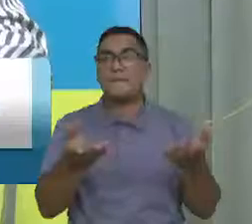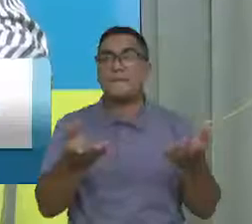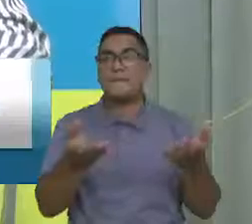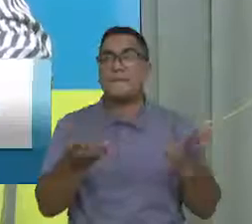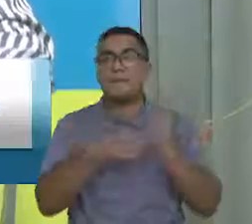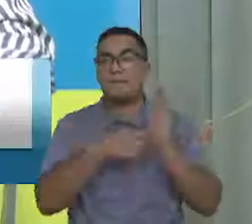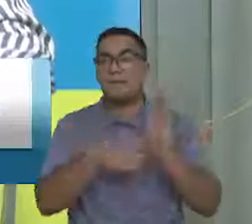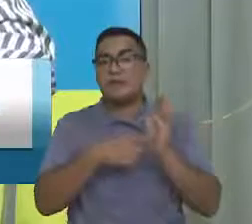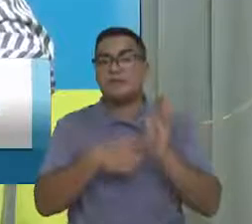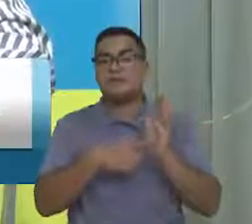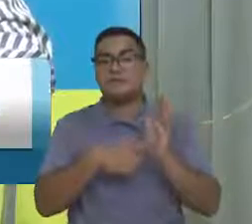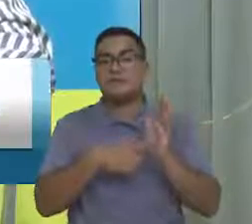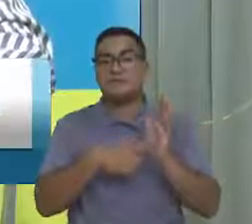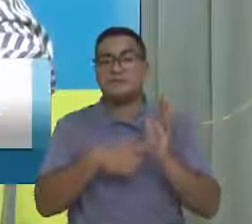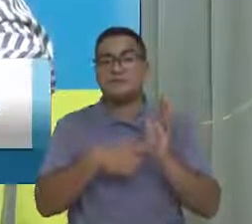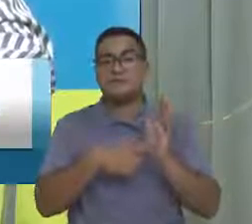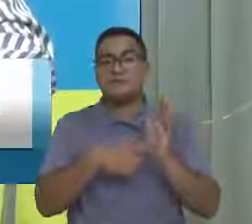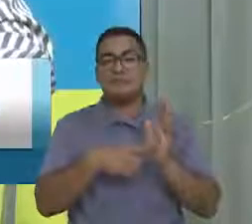incluso